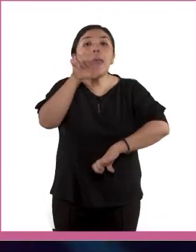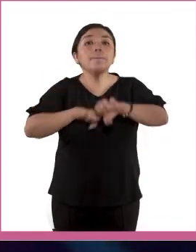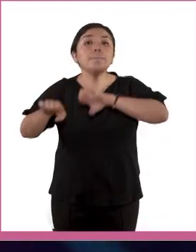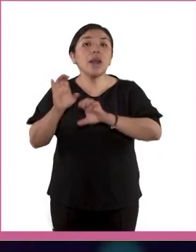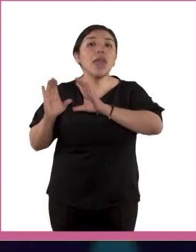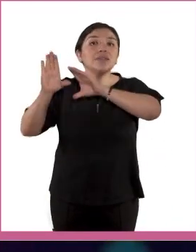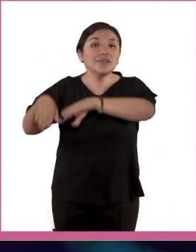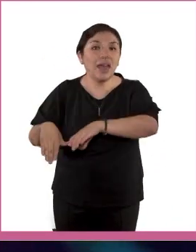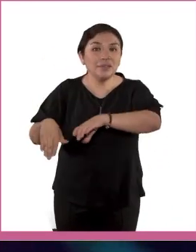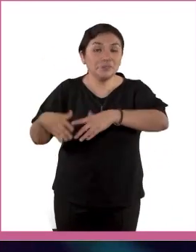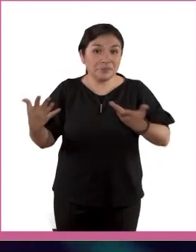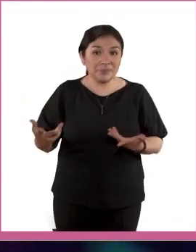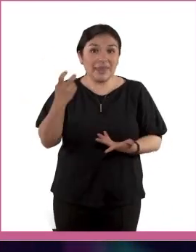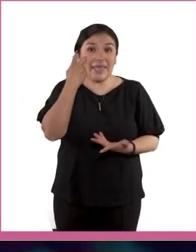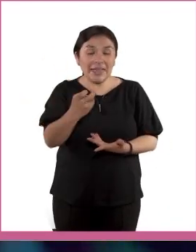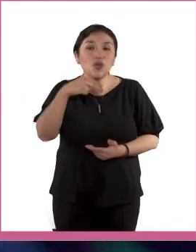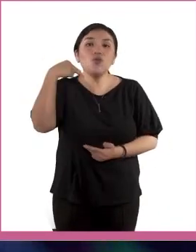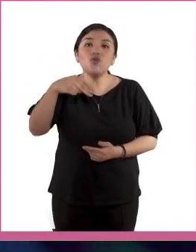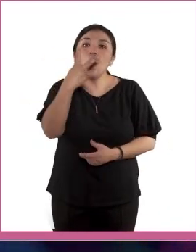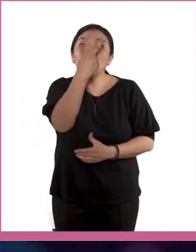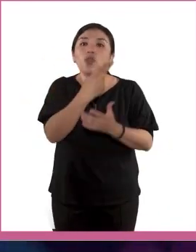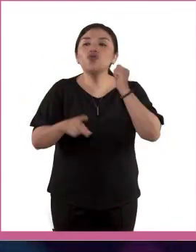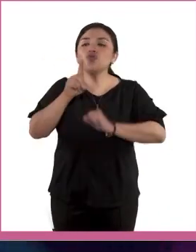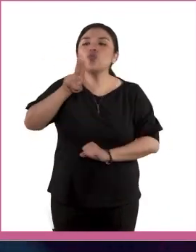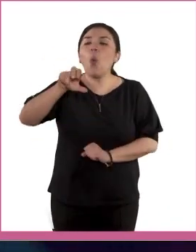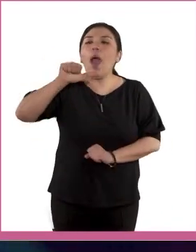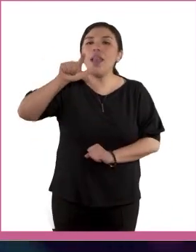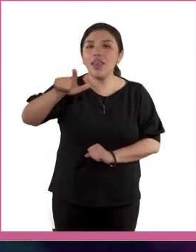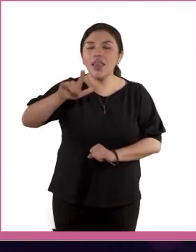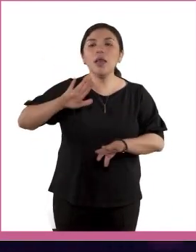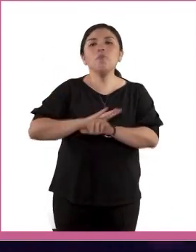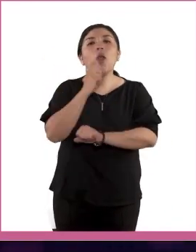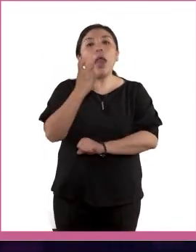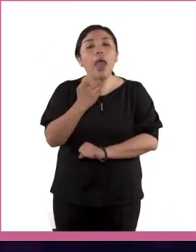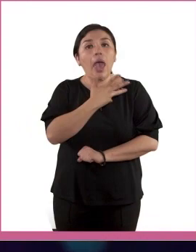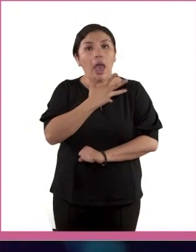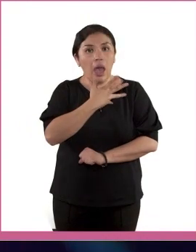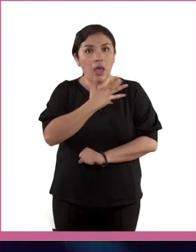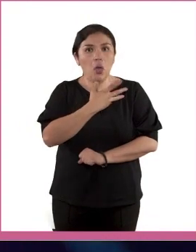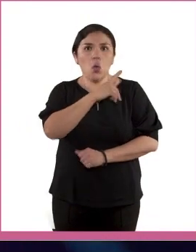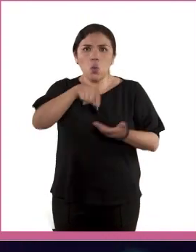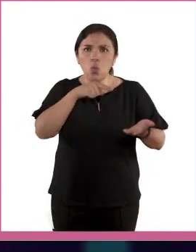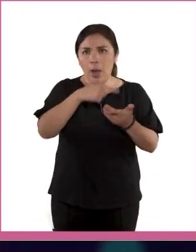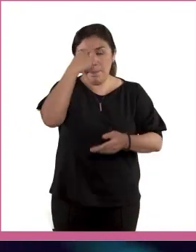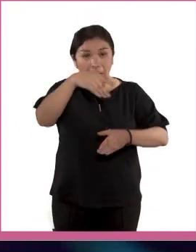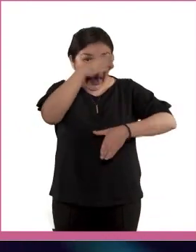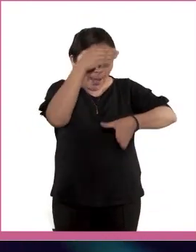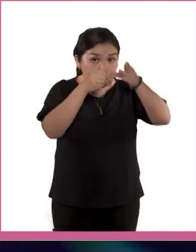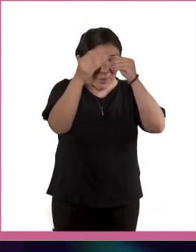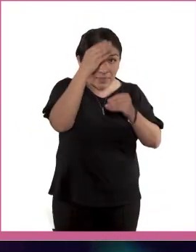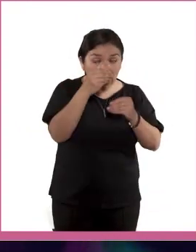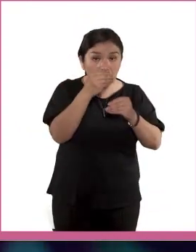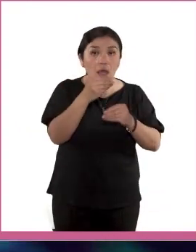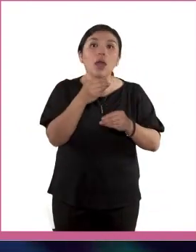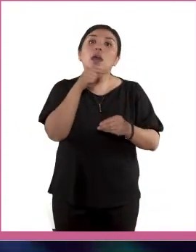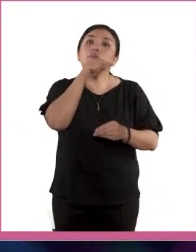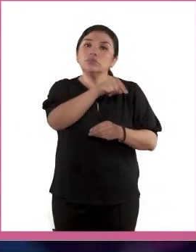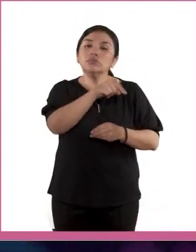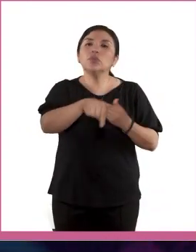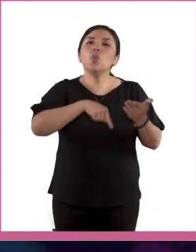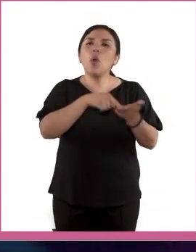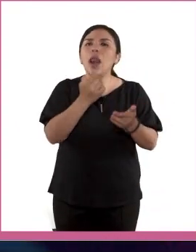formación en las empresas. Entonces, de ahí su nombre, ¿no? Dual, porque tenemos espacios de